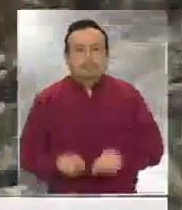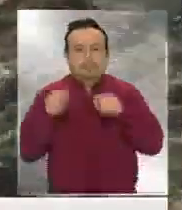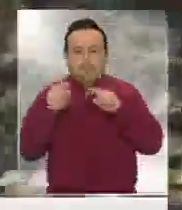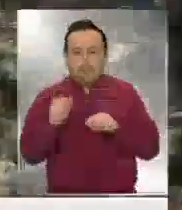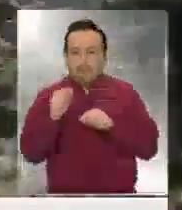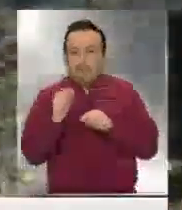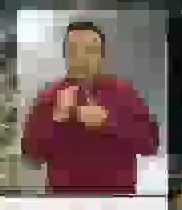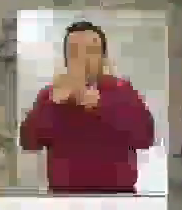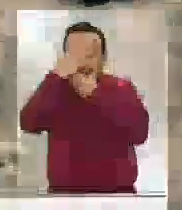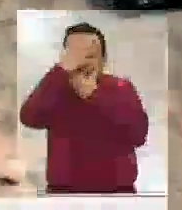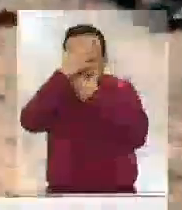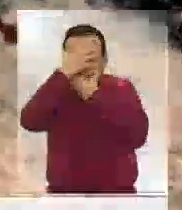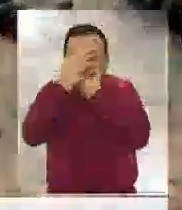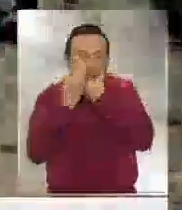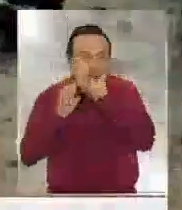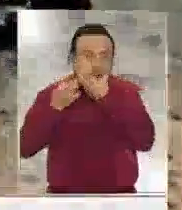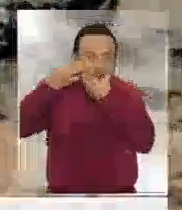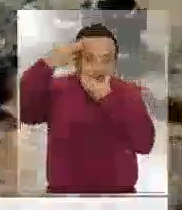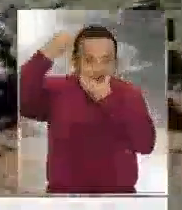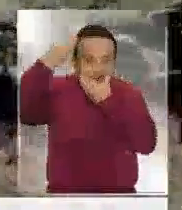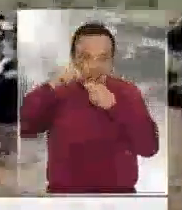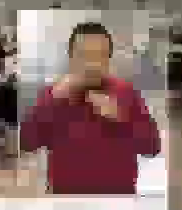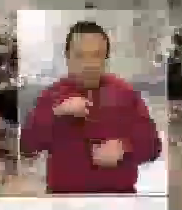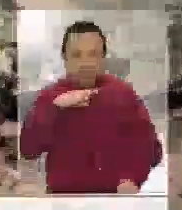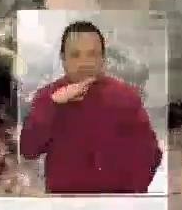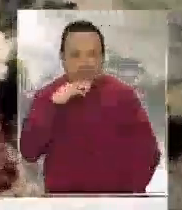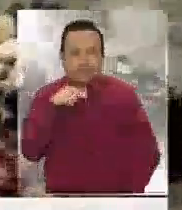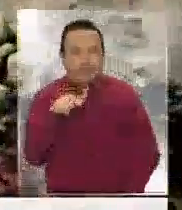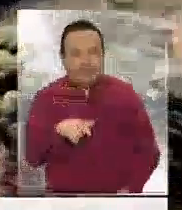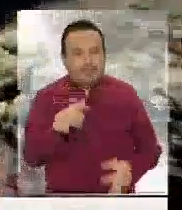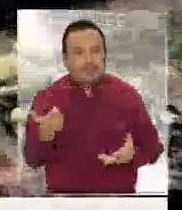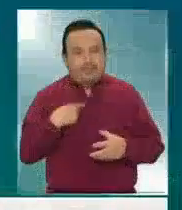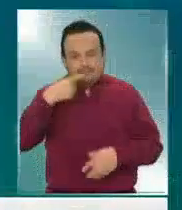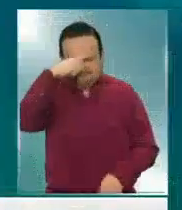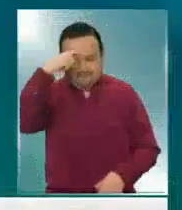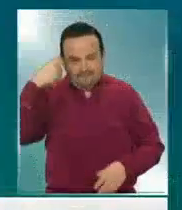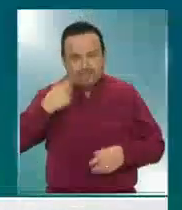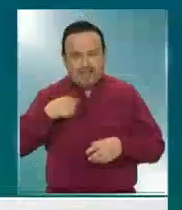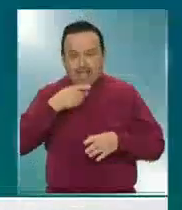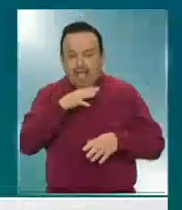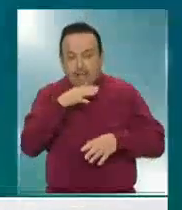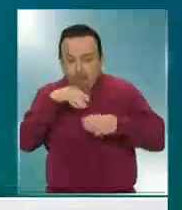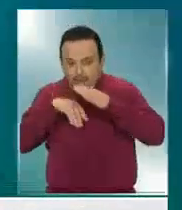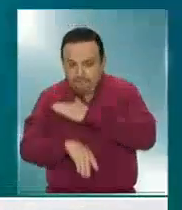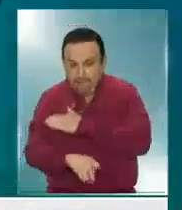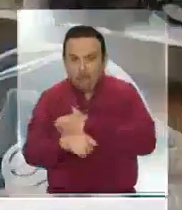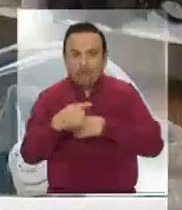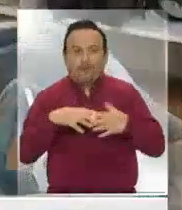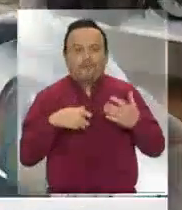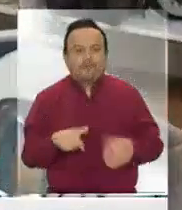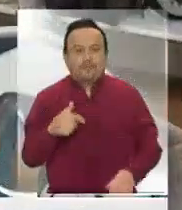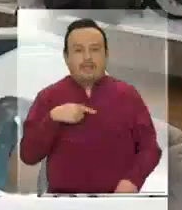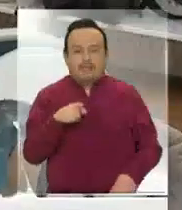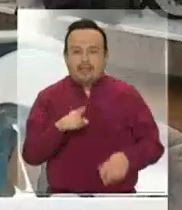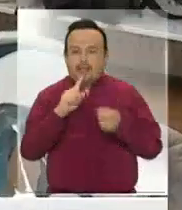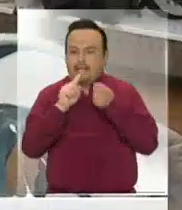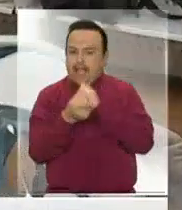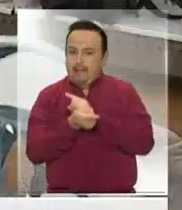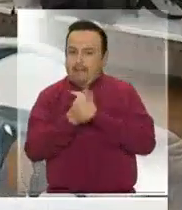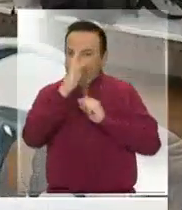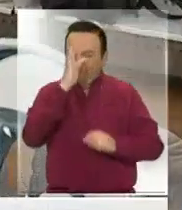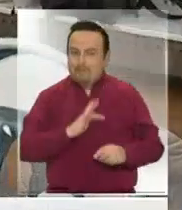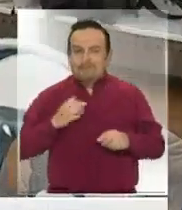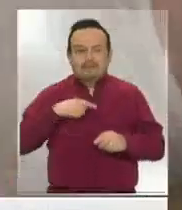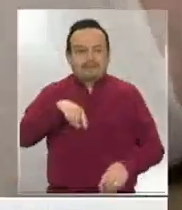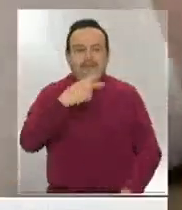Estas son las máscaras de snorkel, utilizadas comúnmente como un accesorio de veraneo y para respirar bajo el agua. Sin embargo, hoy su función ha cambiado para